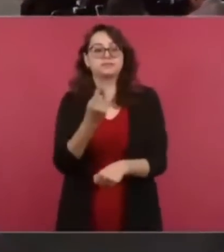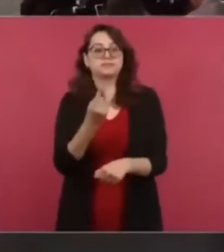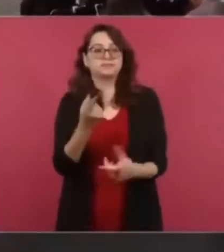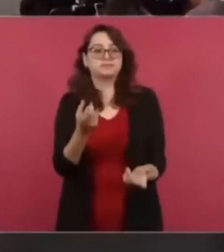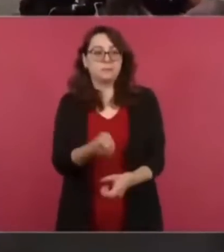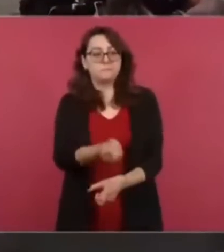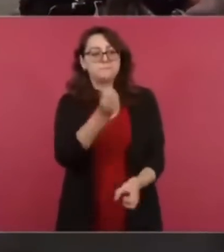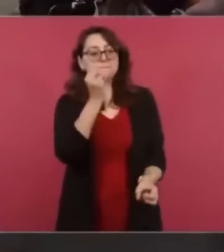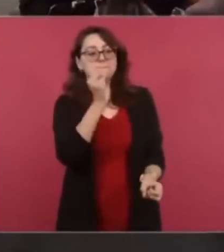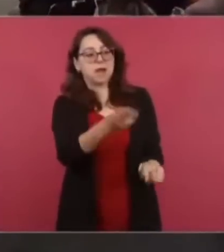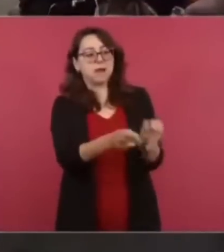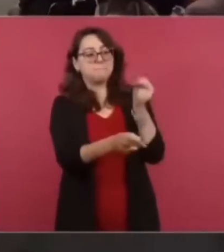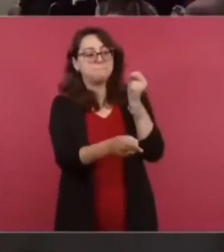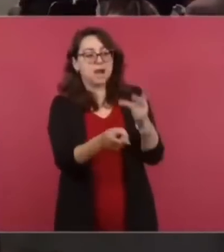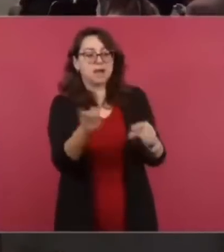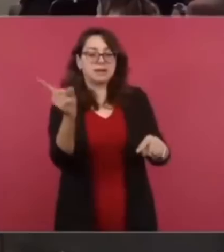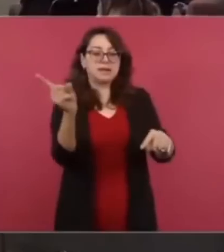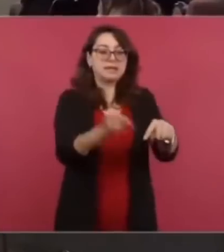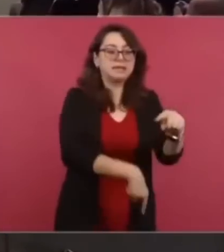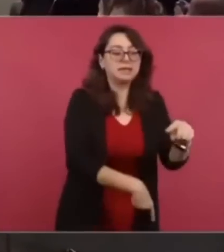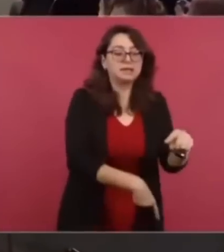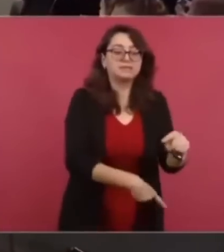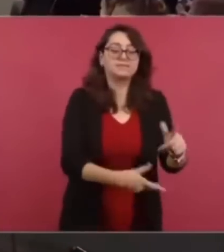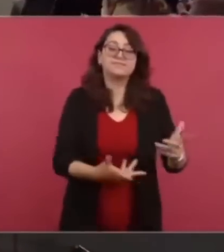Y eso de la huelga está bien,